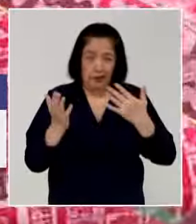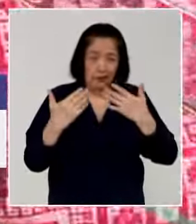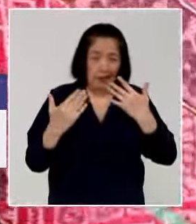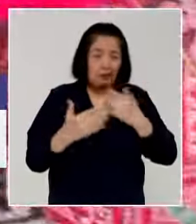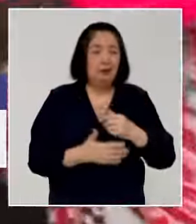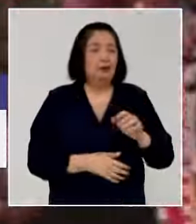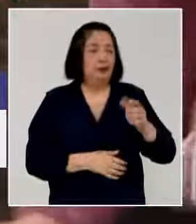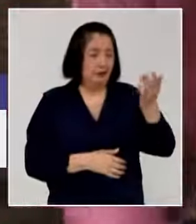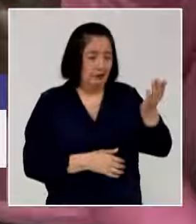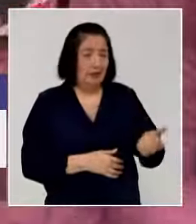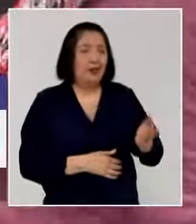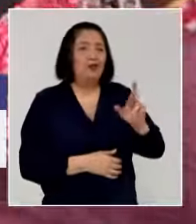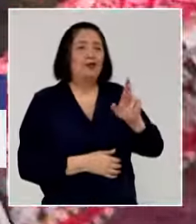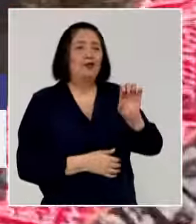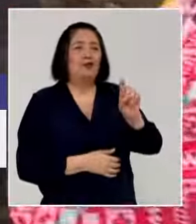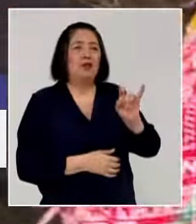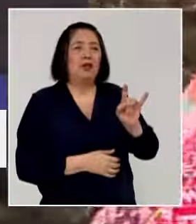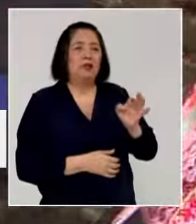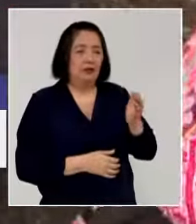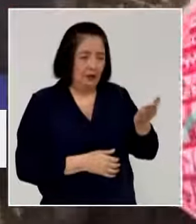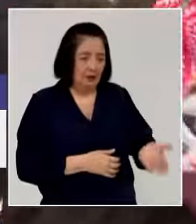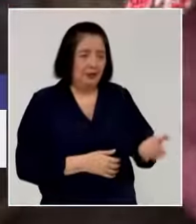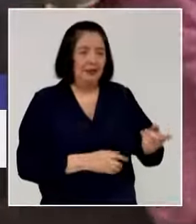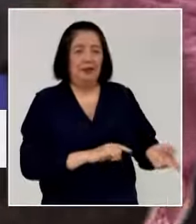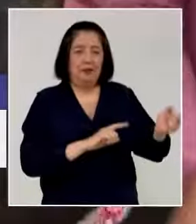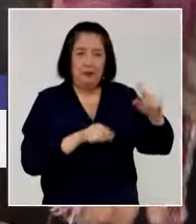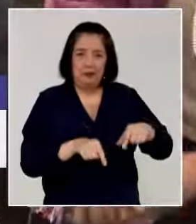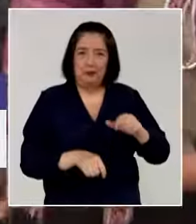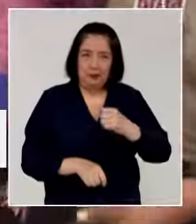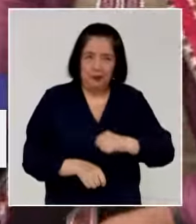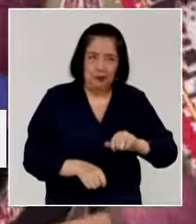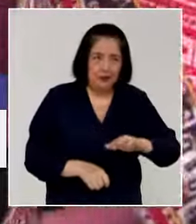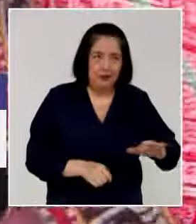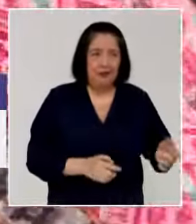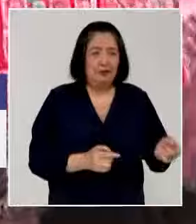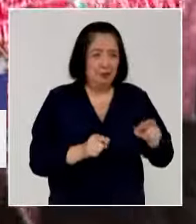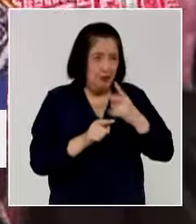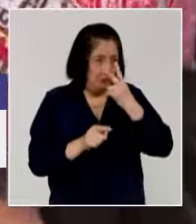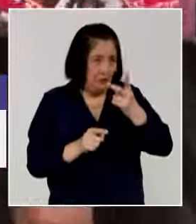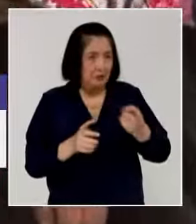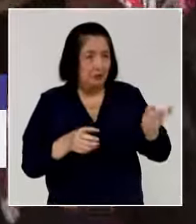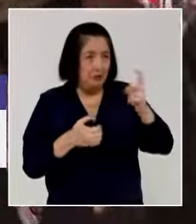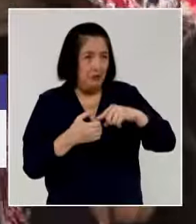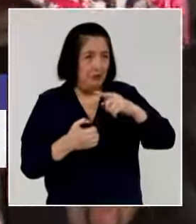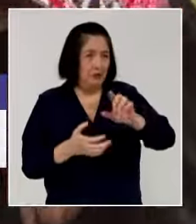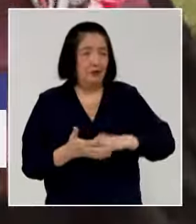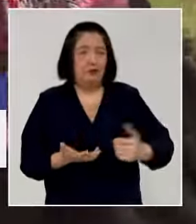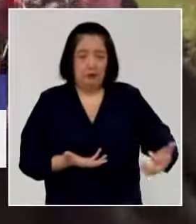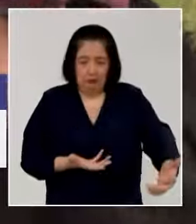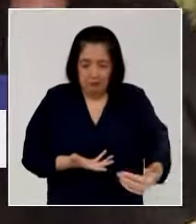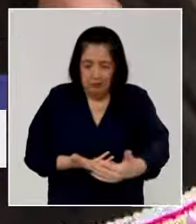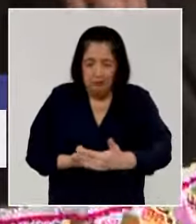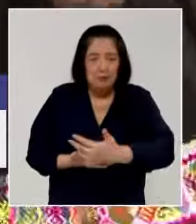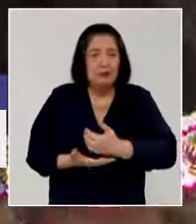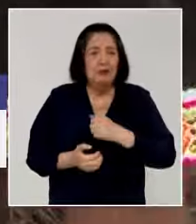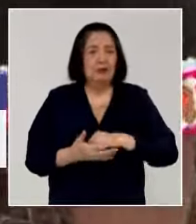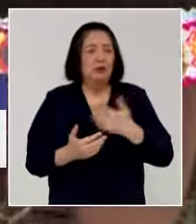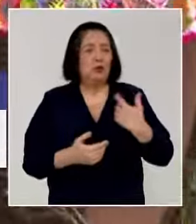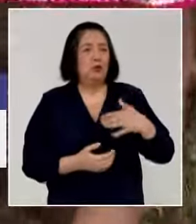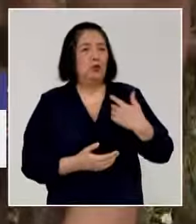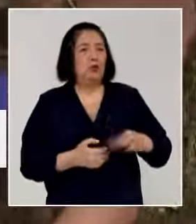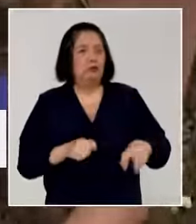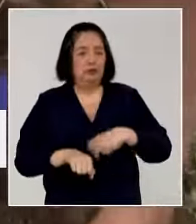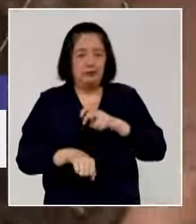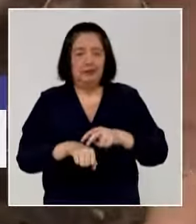con Rosaura Guaraya, que ha venido con sus pequeñitos que también participan, vean ustedes, en la cosecha de este gran